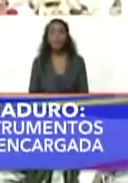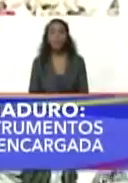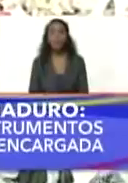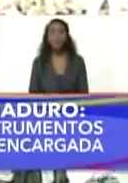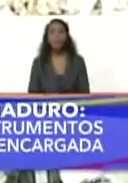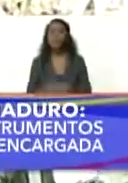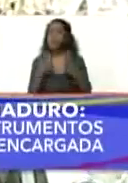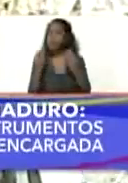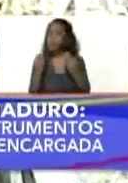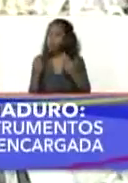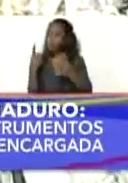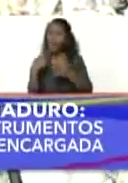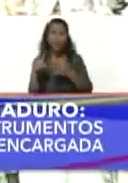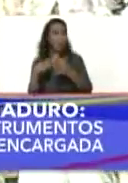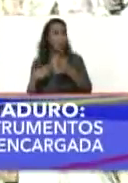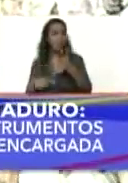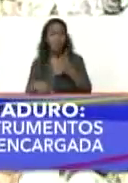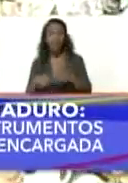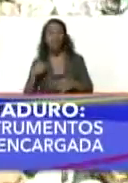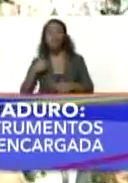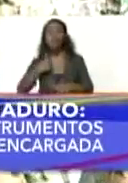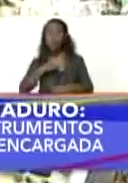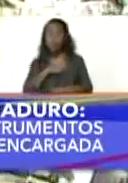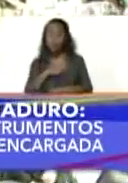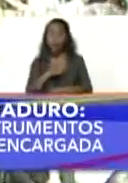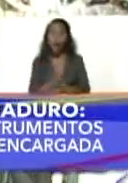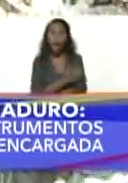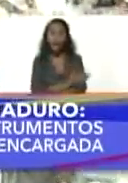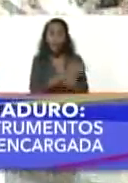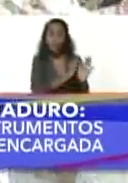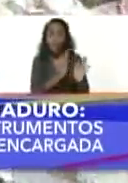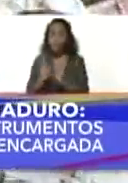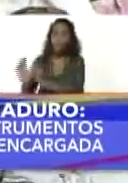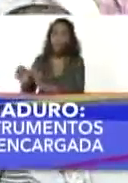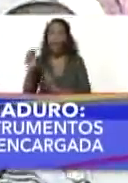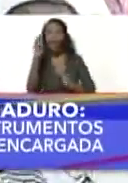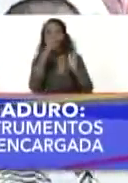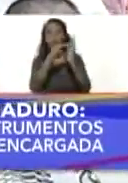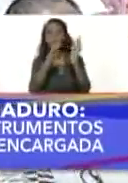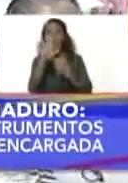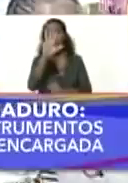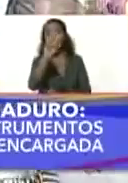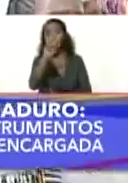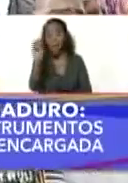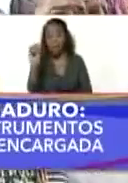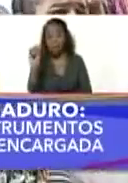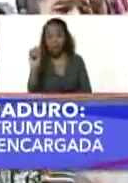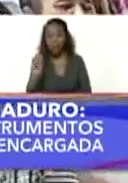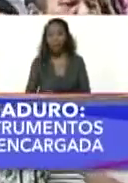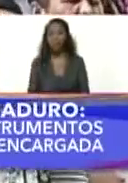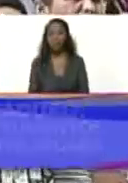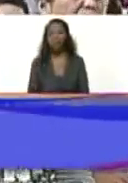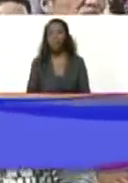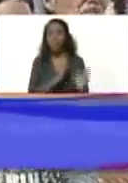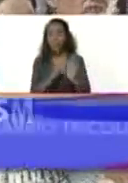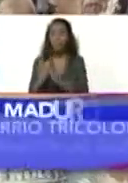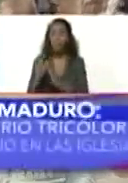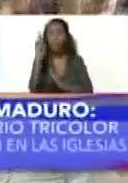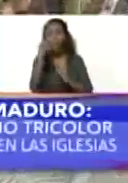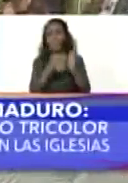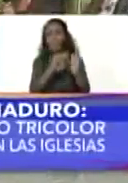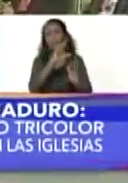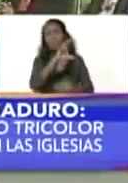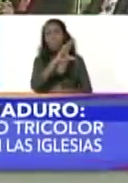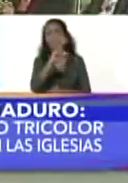Son muchas cosas, tenemos que hacer el plan 2020, Moisés. El plan 2020 de producción